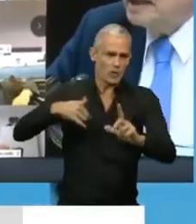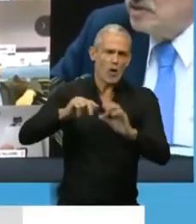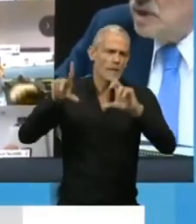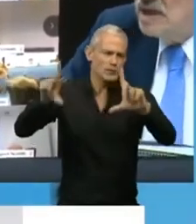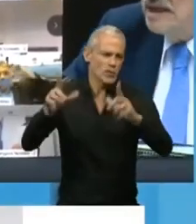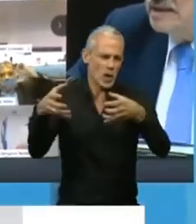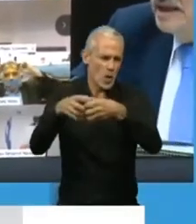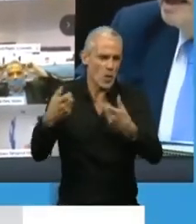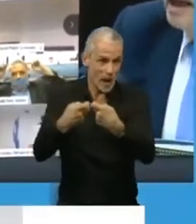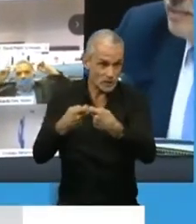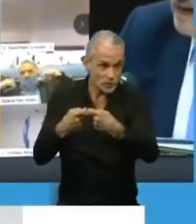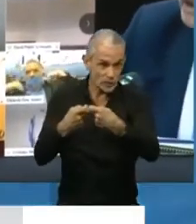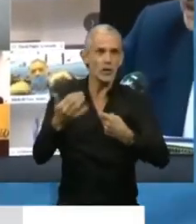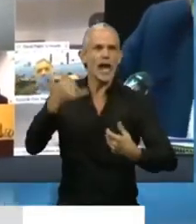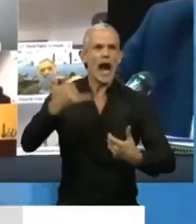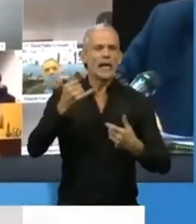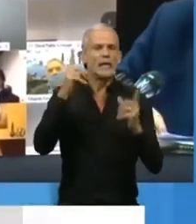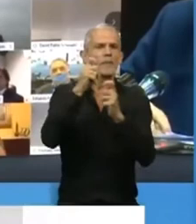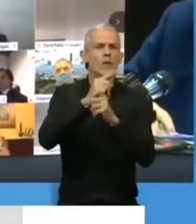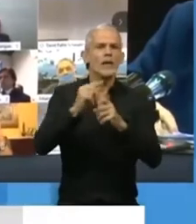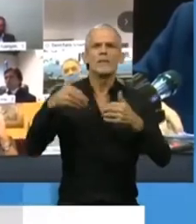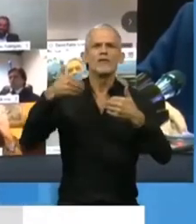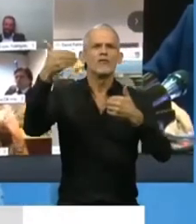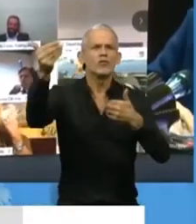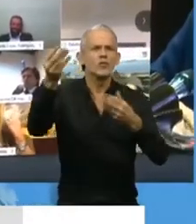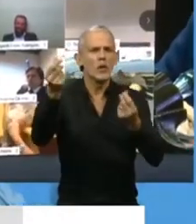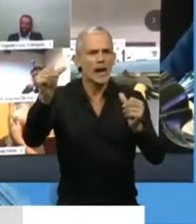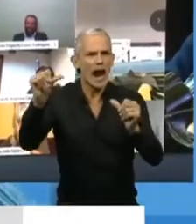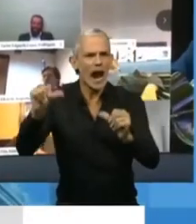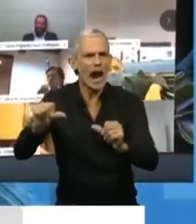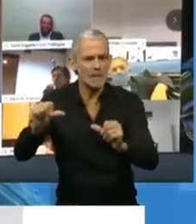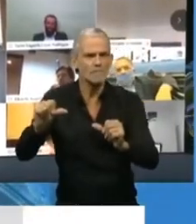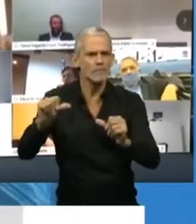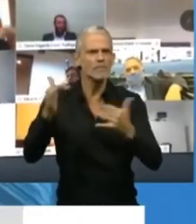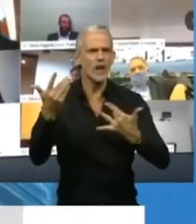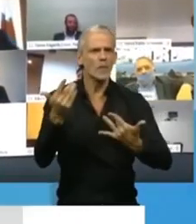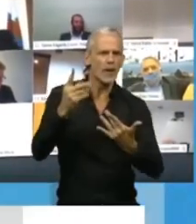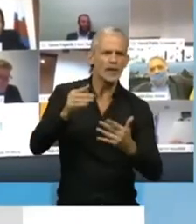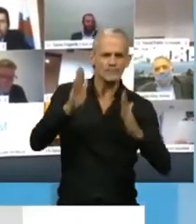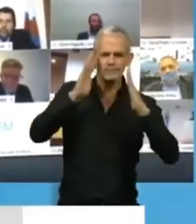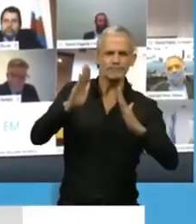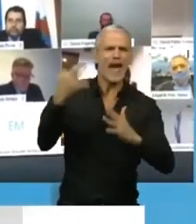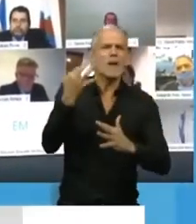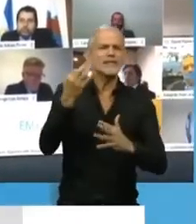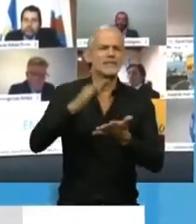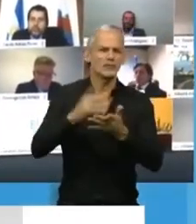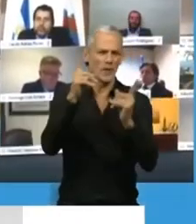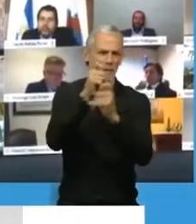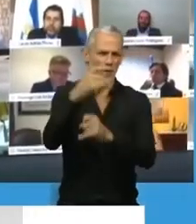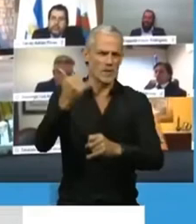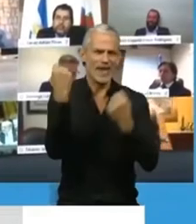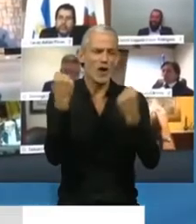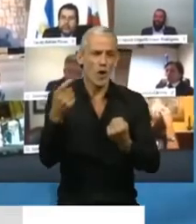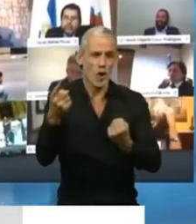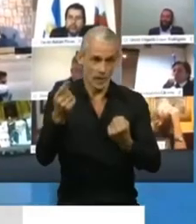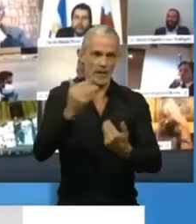a estar comprometidas en su financiación tengan una visualización especial de su problemática para que entonces puedan